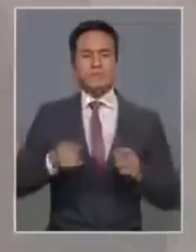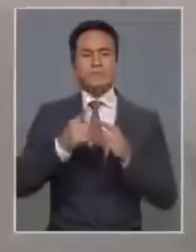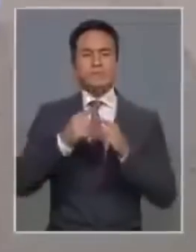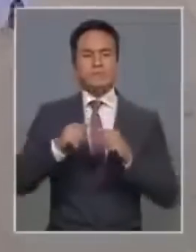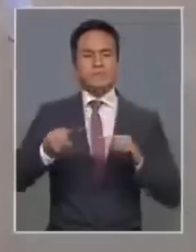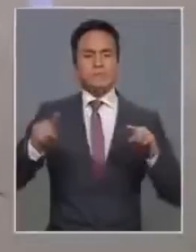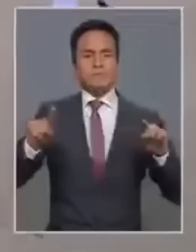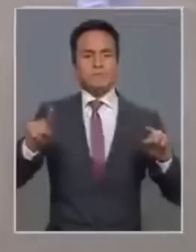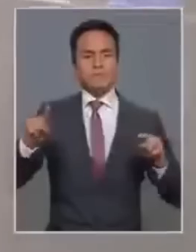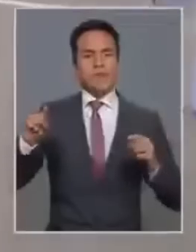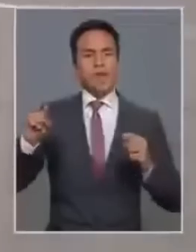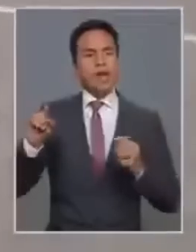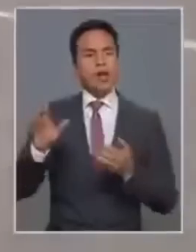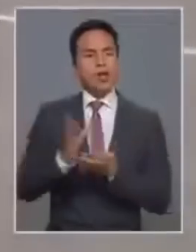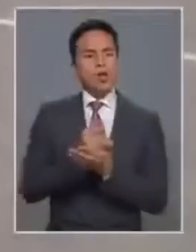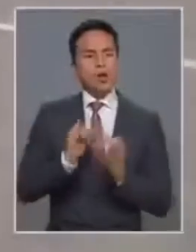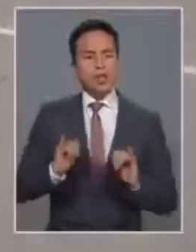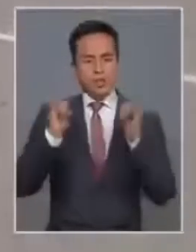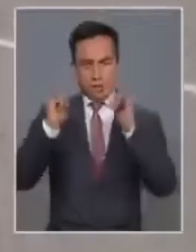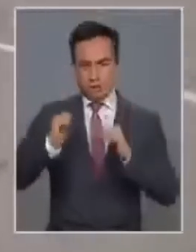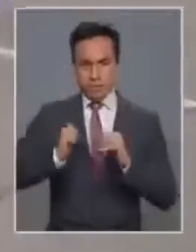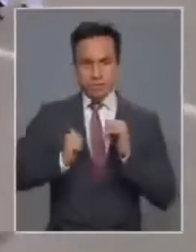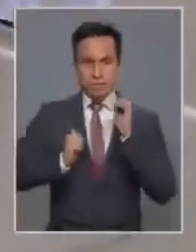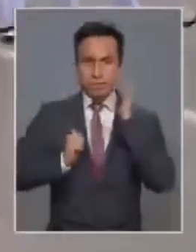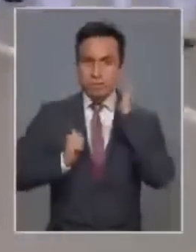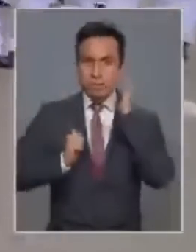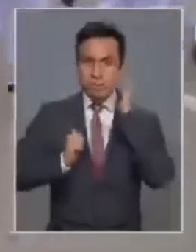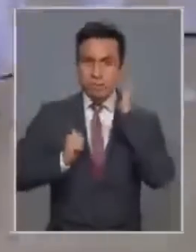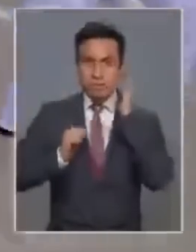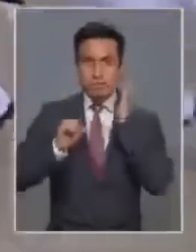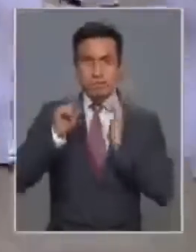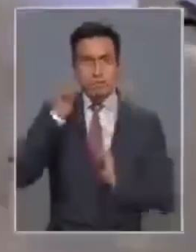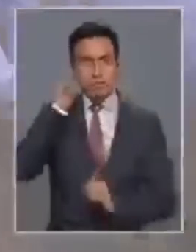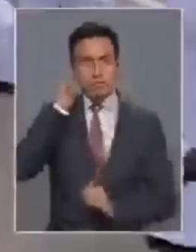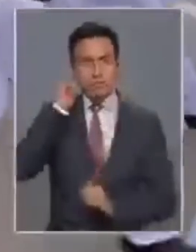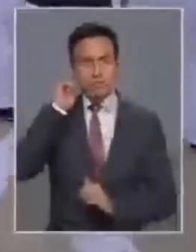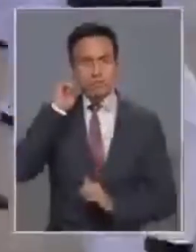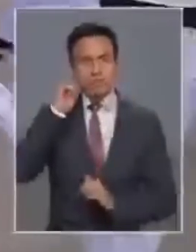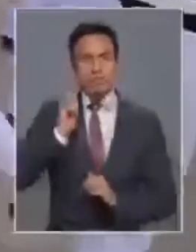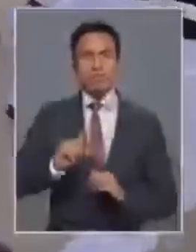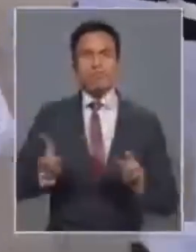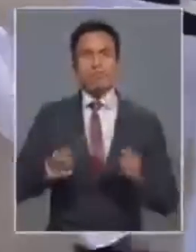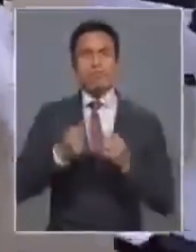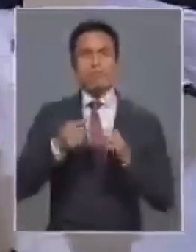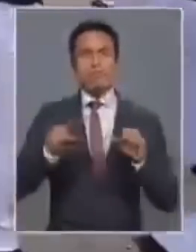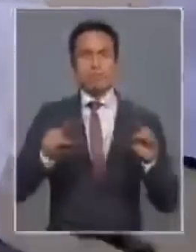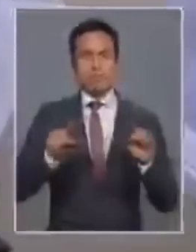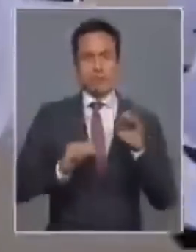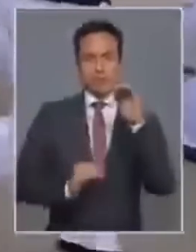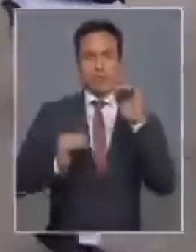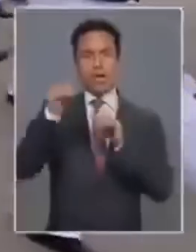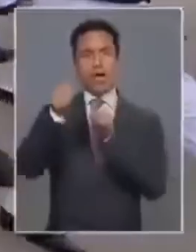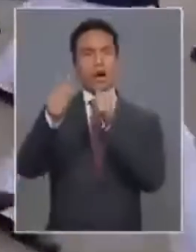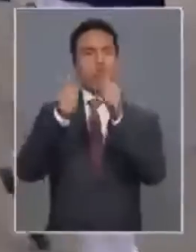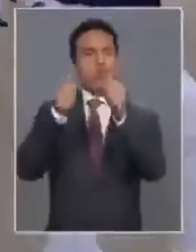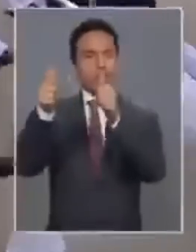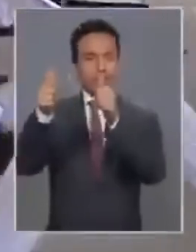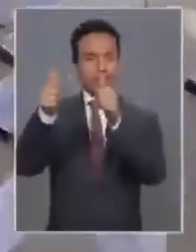¡Qué belleza! Pues ahí de Chile se presenta ante la ciudadanía y ante las más altas